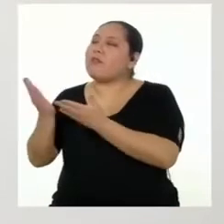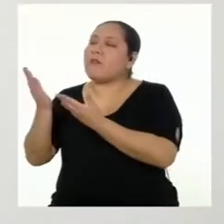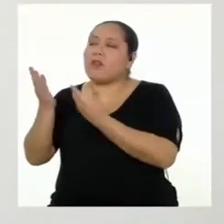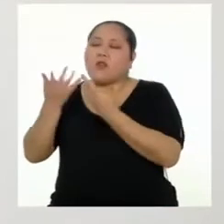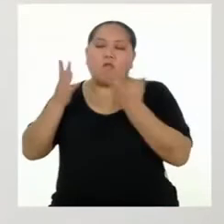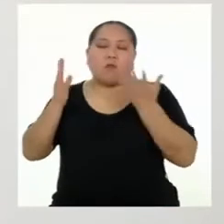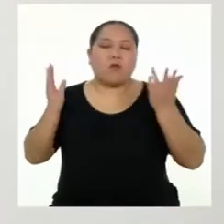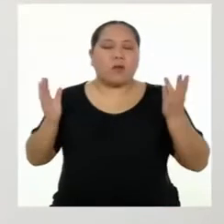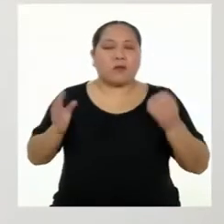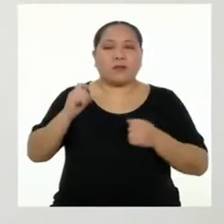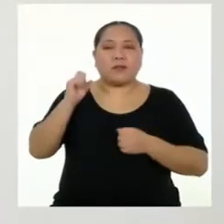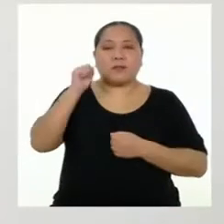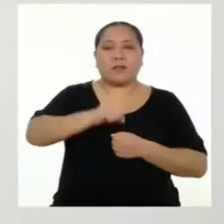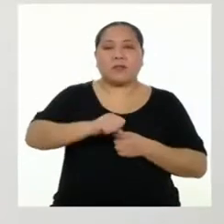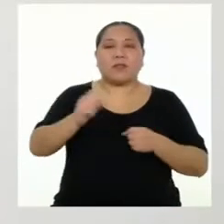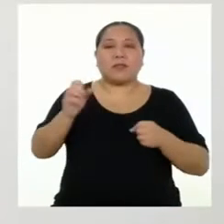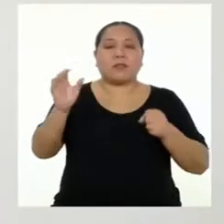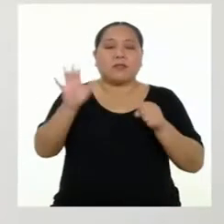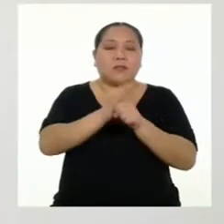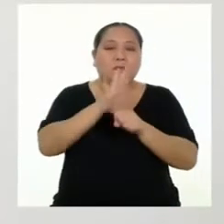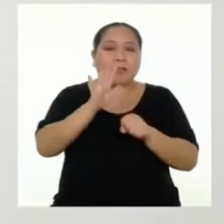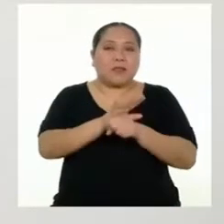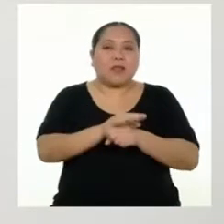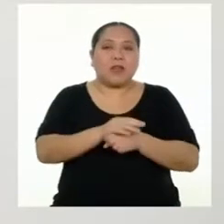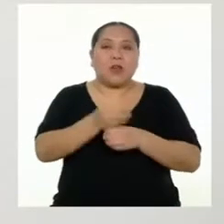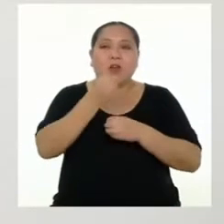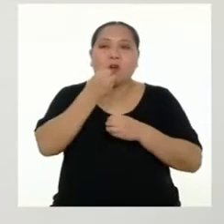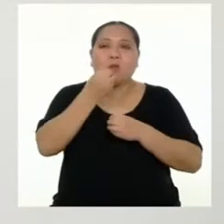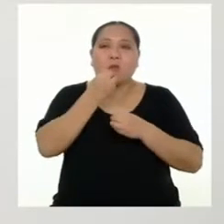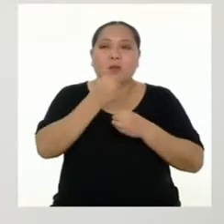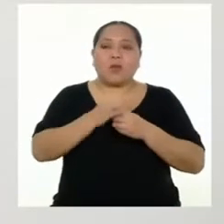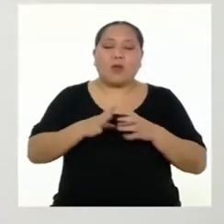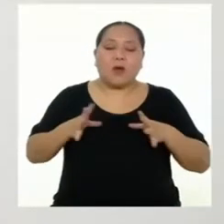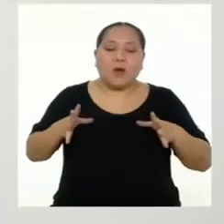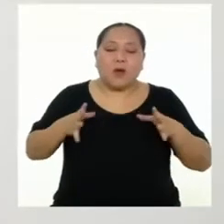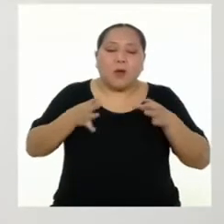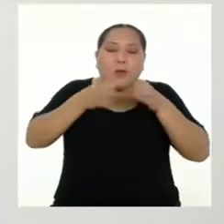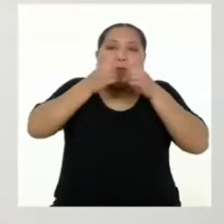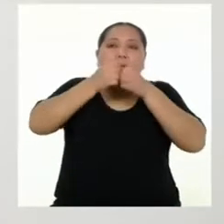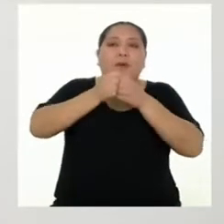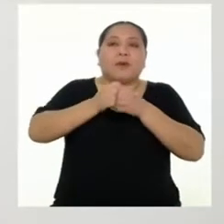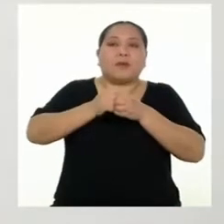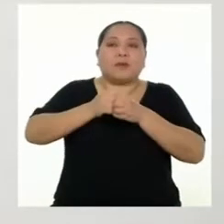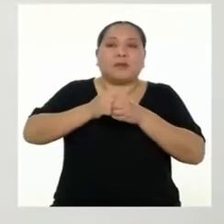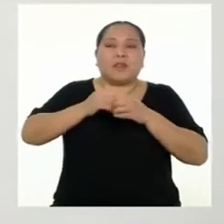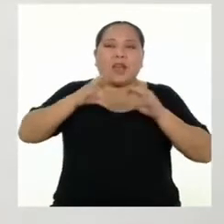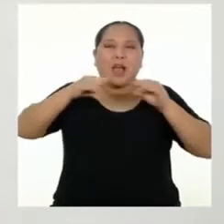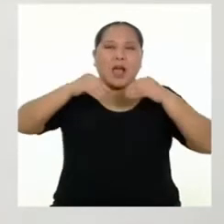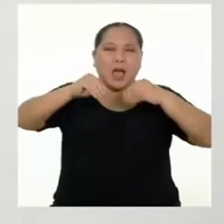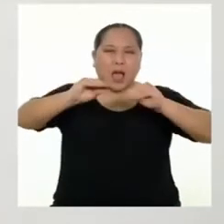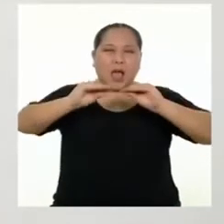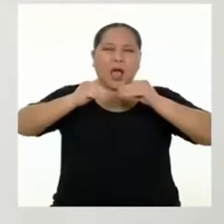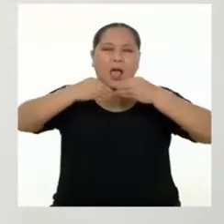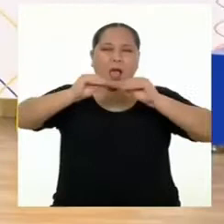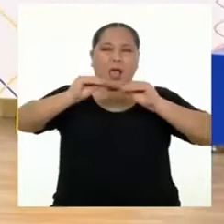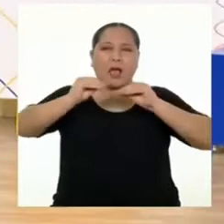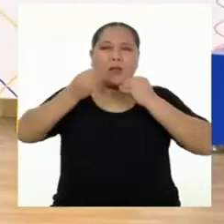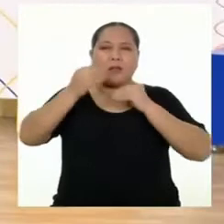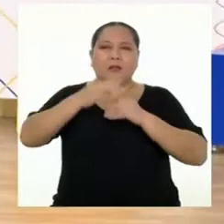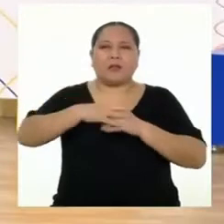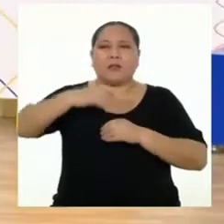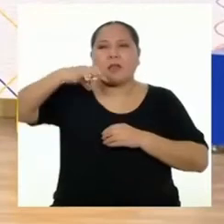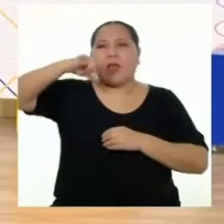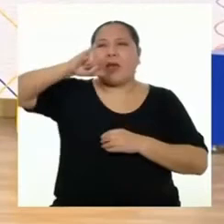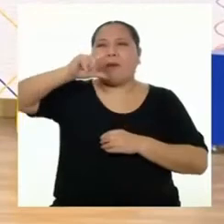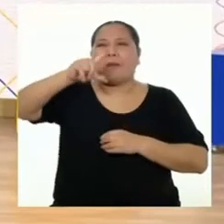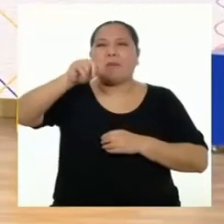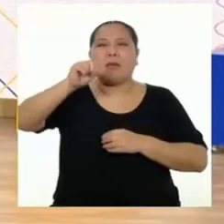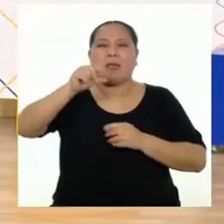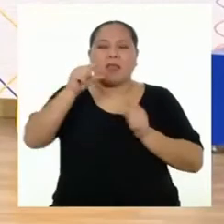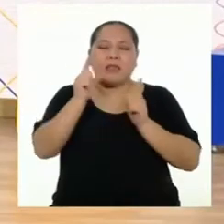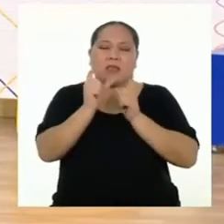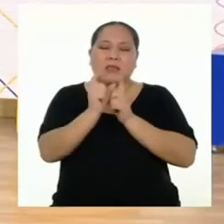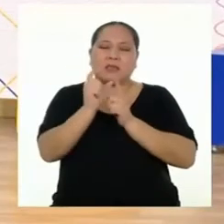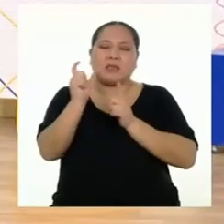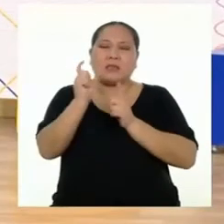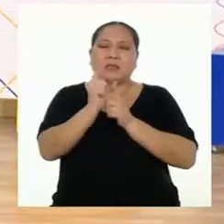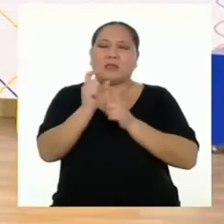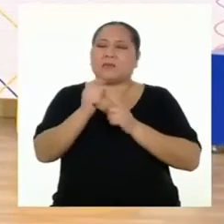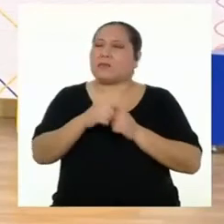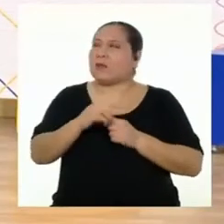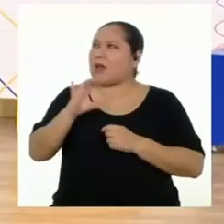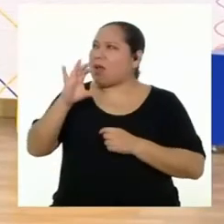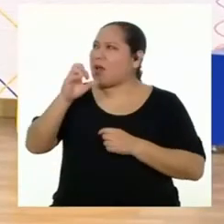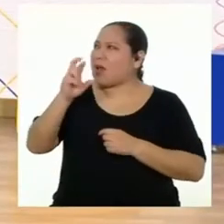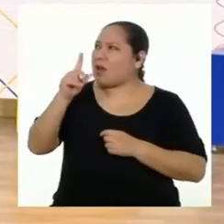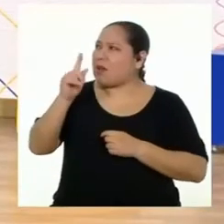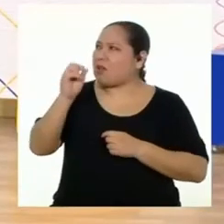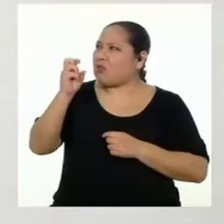Exacto. Se acumulan los restos de comida, los plásticos, cartones, pilas, entre otros. Eh, ¿los cartones y